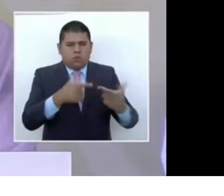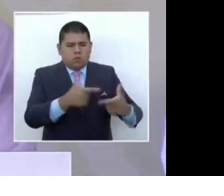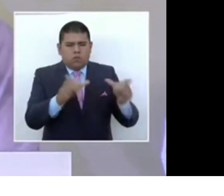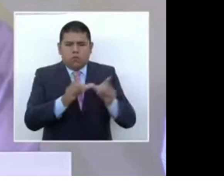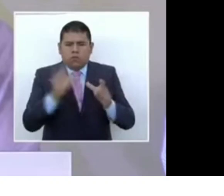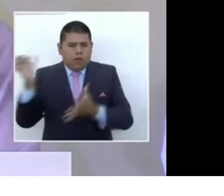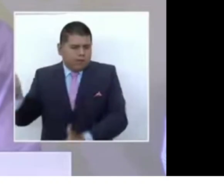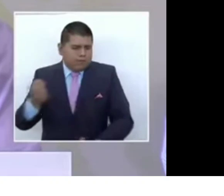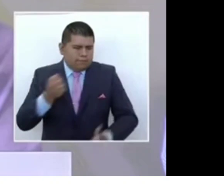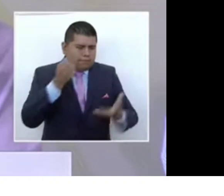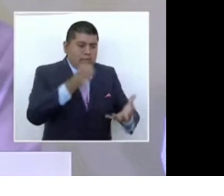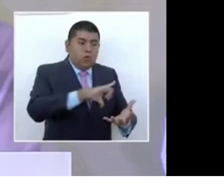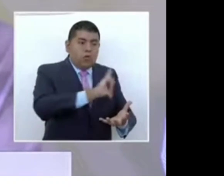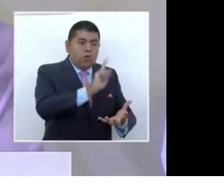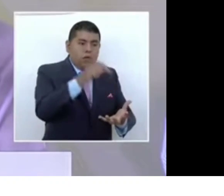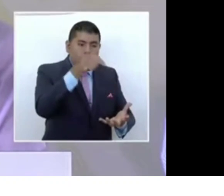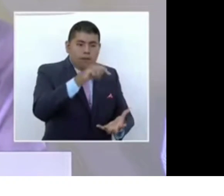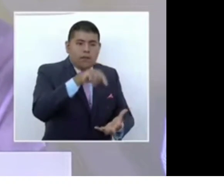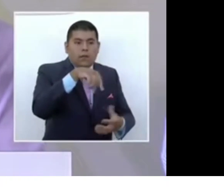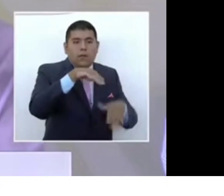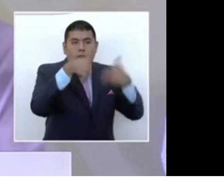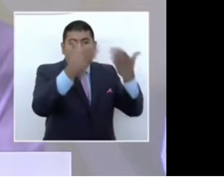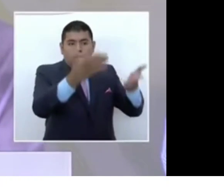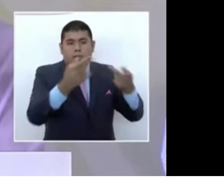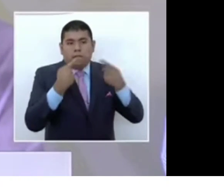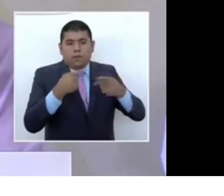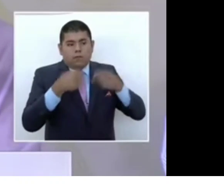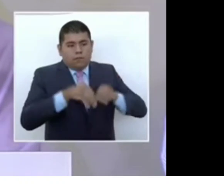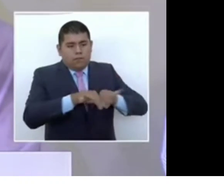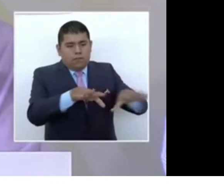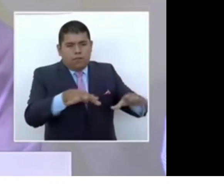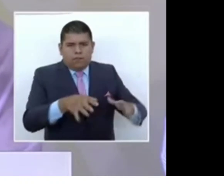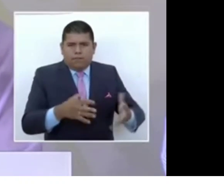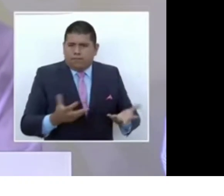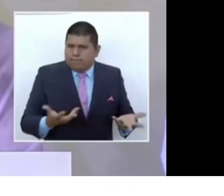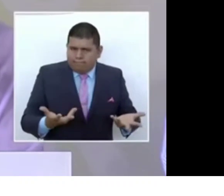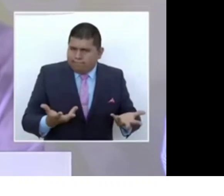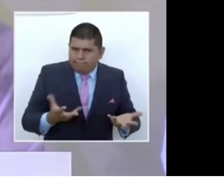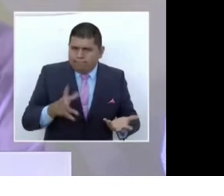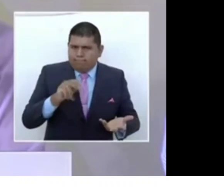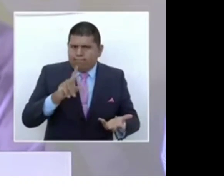organizaciones sociales o de la llamada sociedad civil,